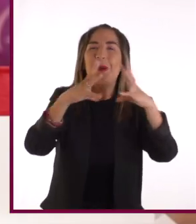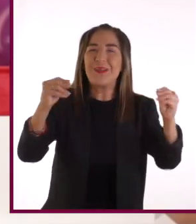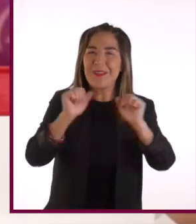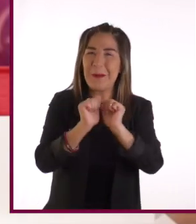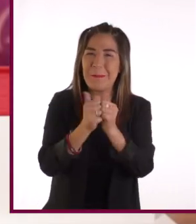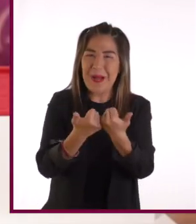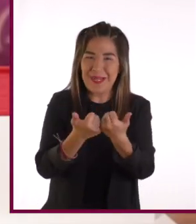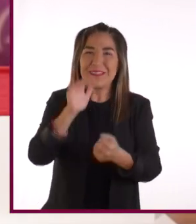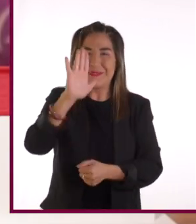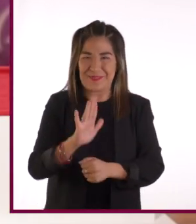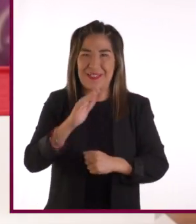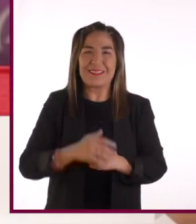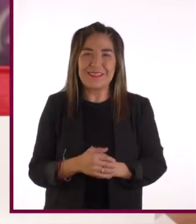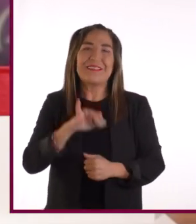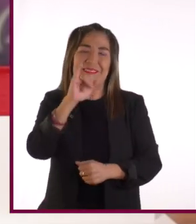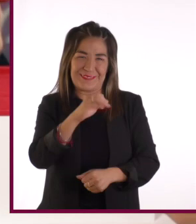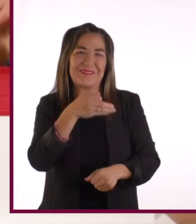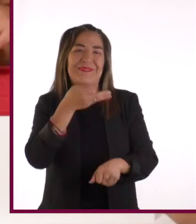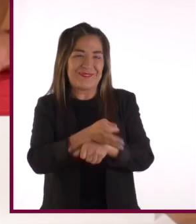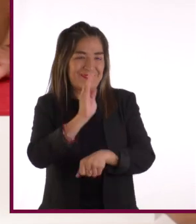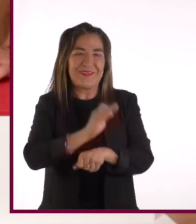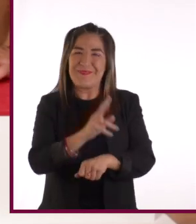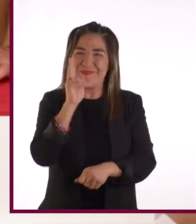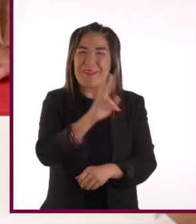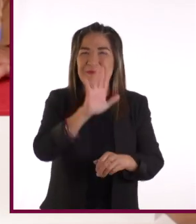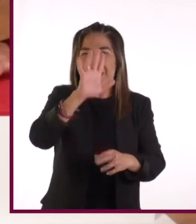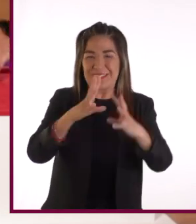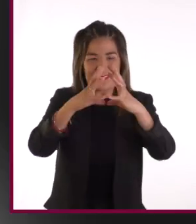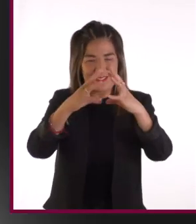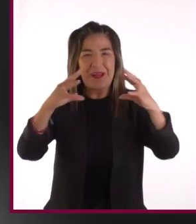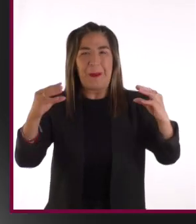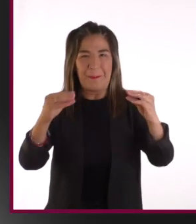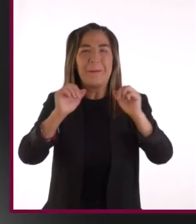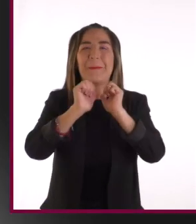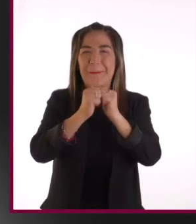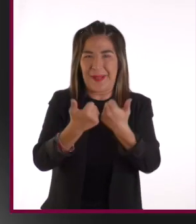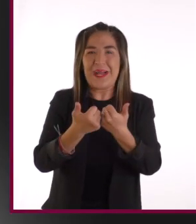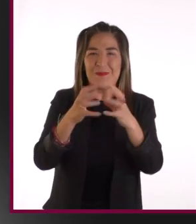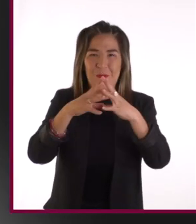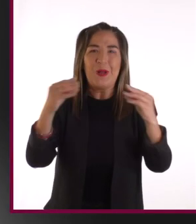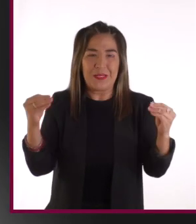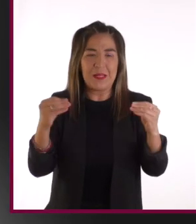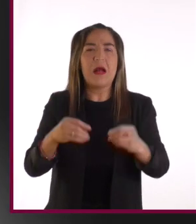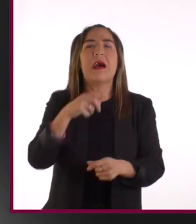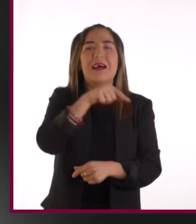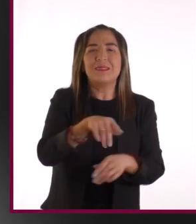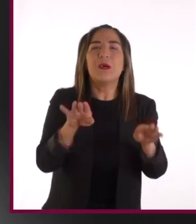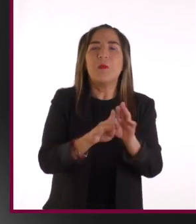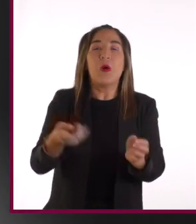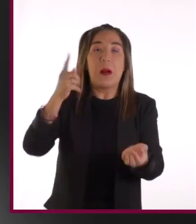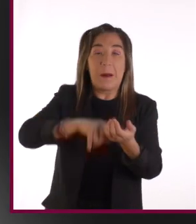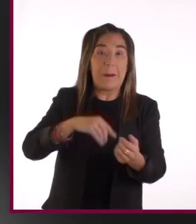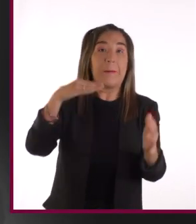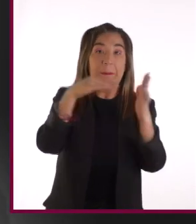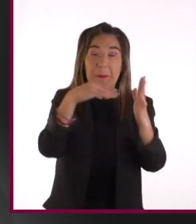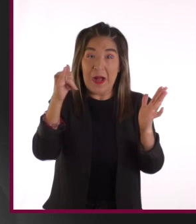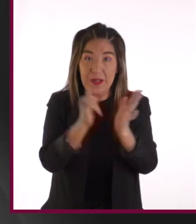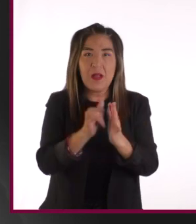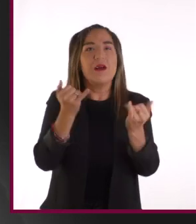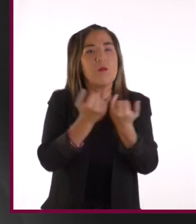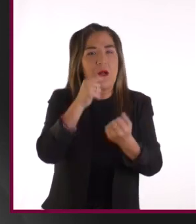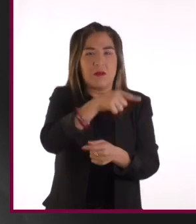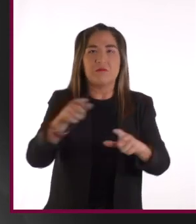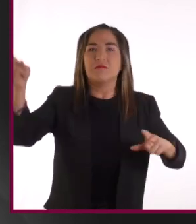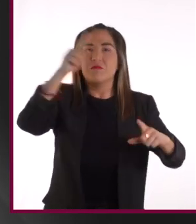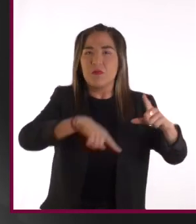¿no? No lo había visto así, Dimara, tienes razón. Además, los mayas fueron una de las primeras poblaciones humanas en inventar